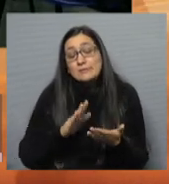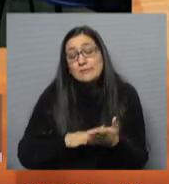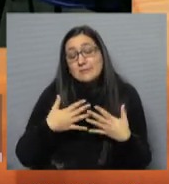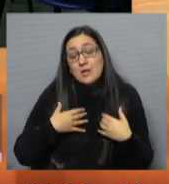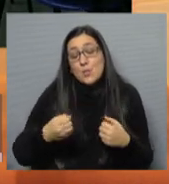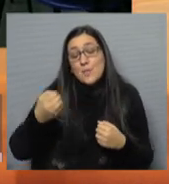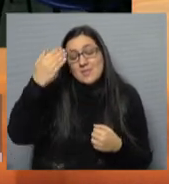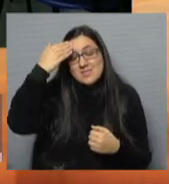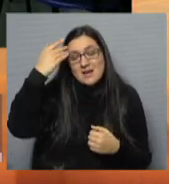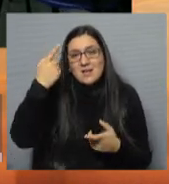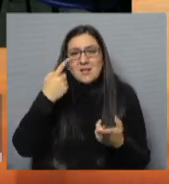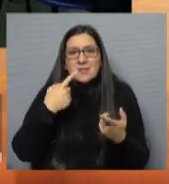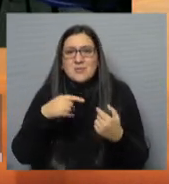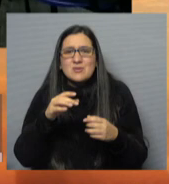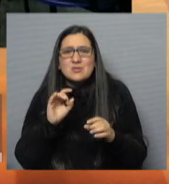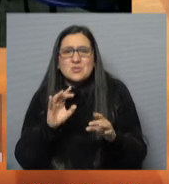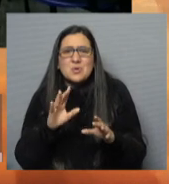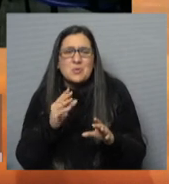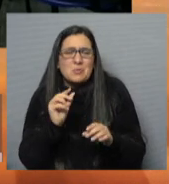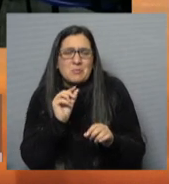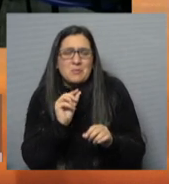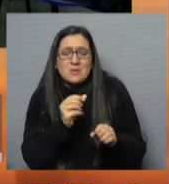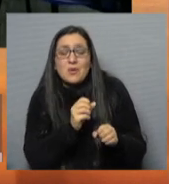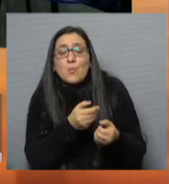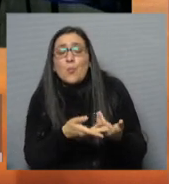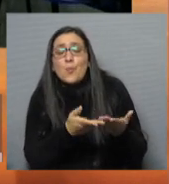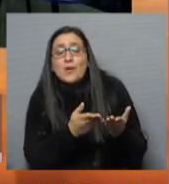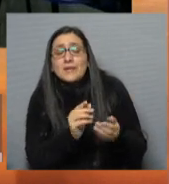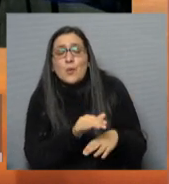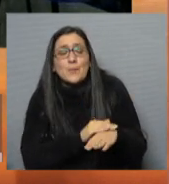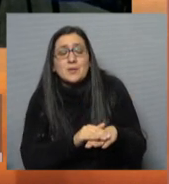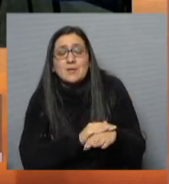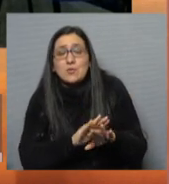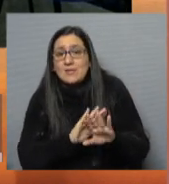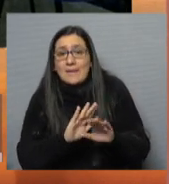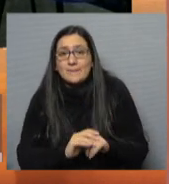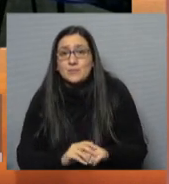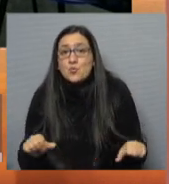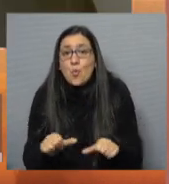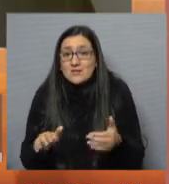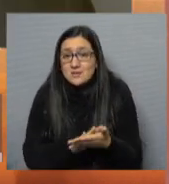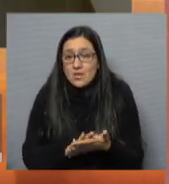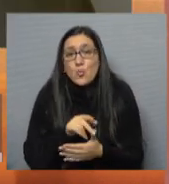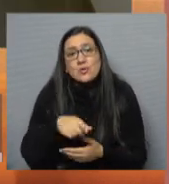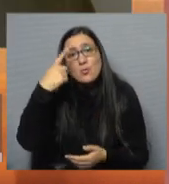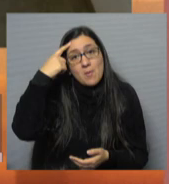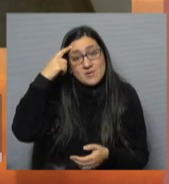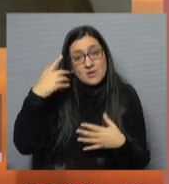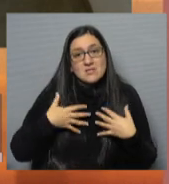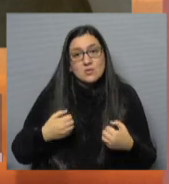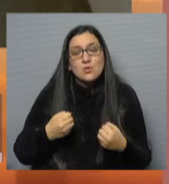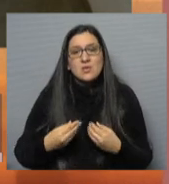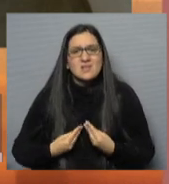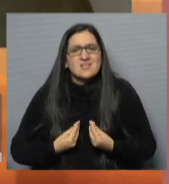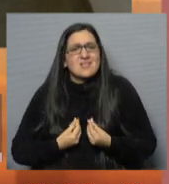cosas, pero siempre queda en la nada. Sí. Es como que siempre se está en el debe. Ustedes, como trabajadores de la salud, como expertos en la materia, ¿cuál es el